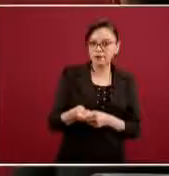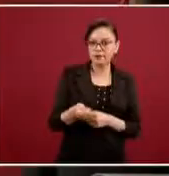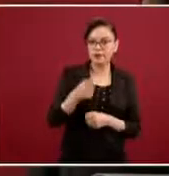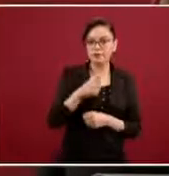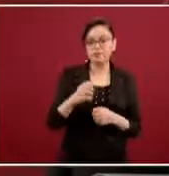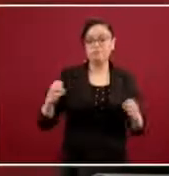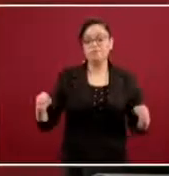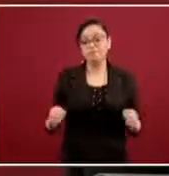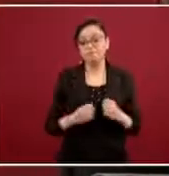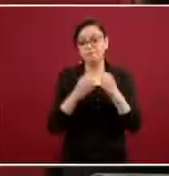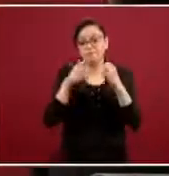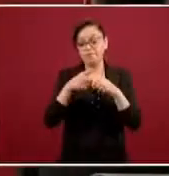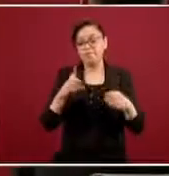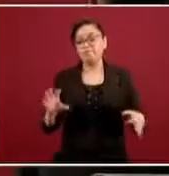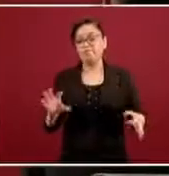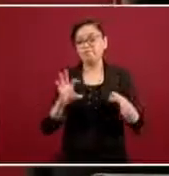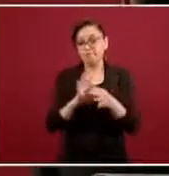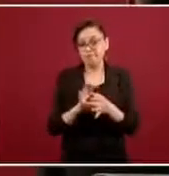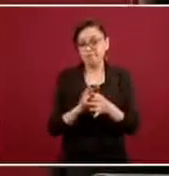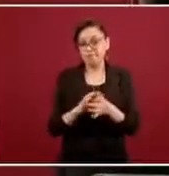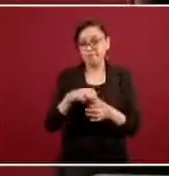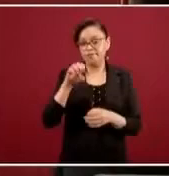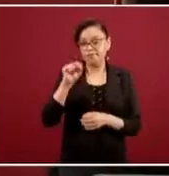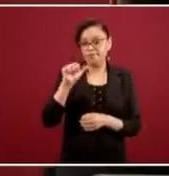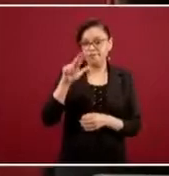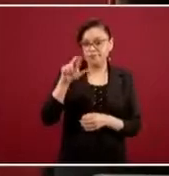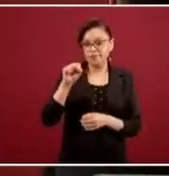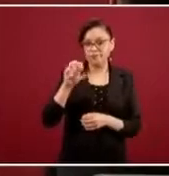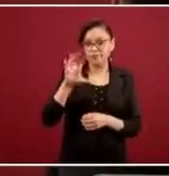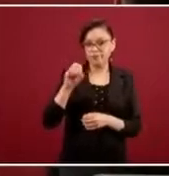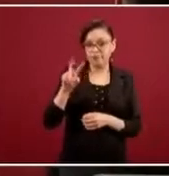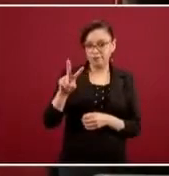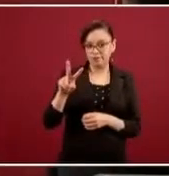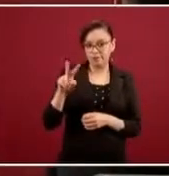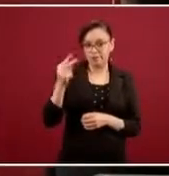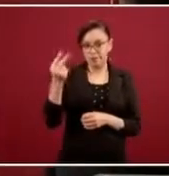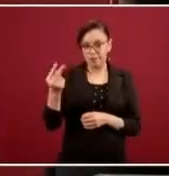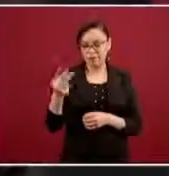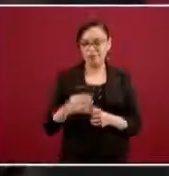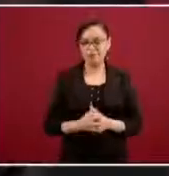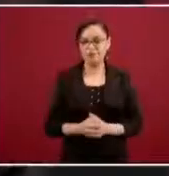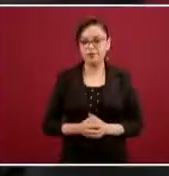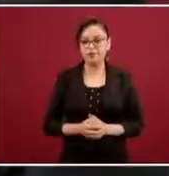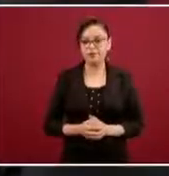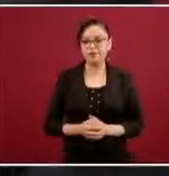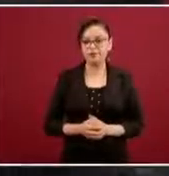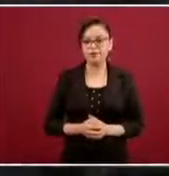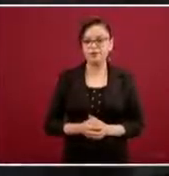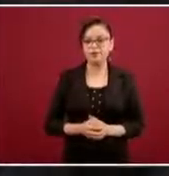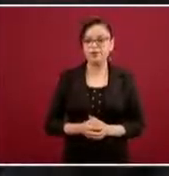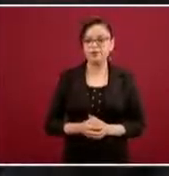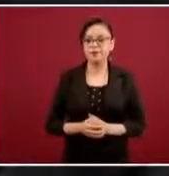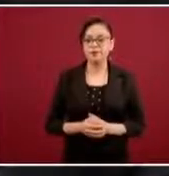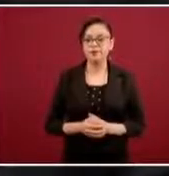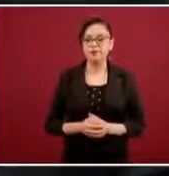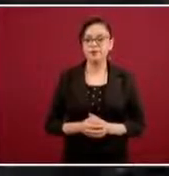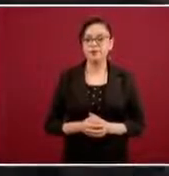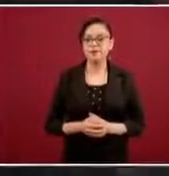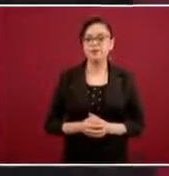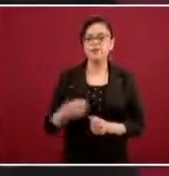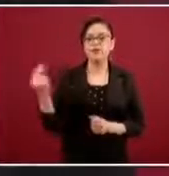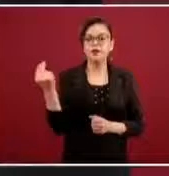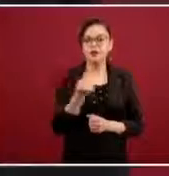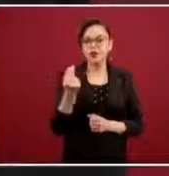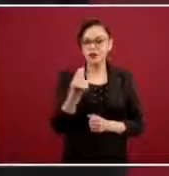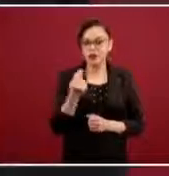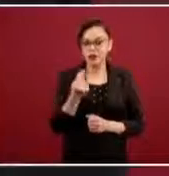caso, con el virus SARS-CoV-2, ante la posibilidad de saturación del sistema que ya mencioné. Busca establecer un